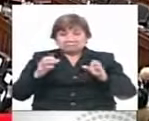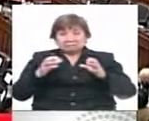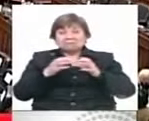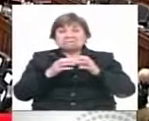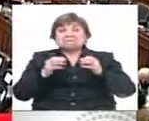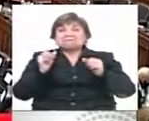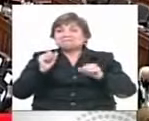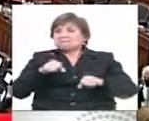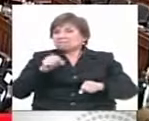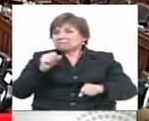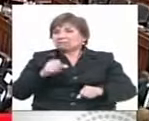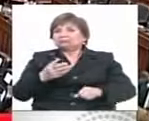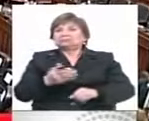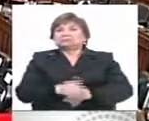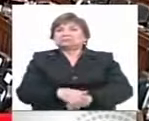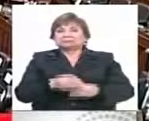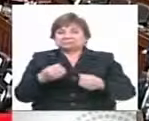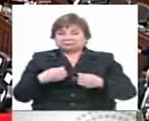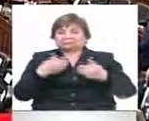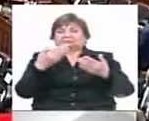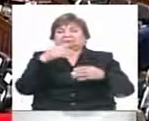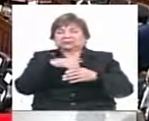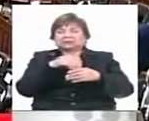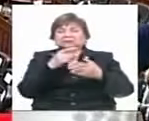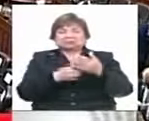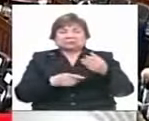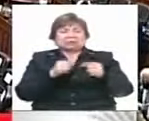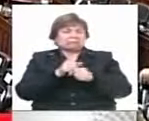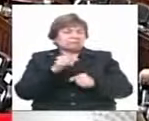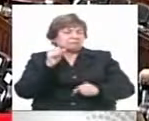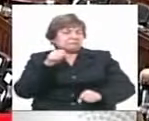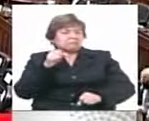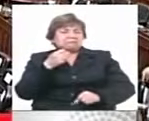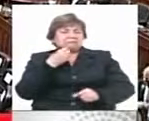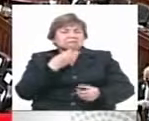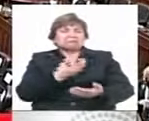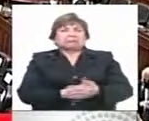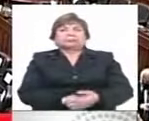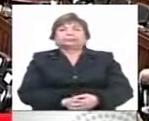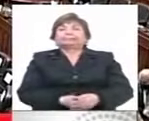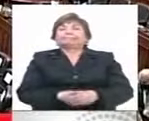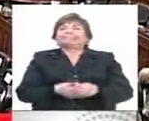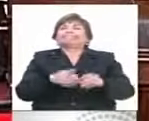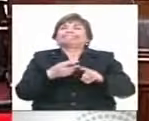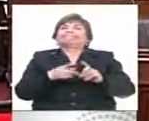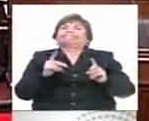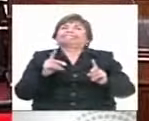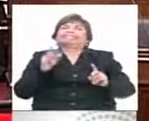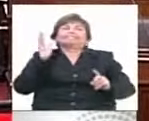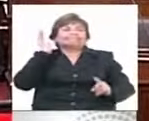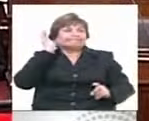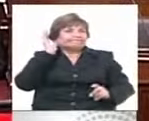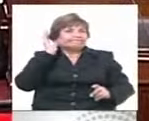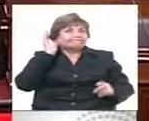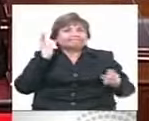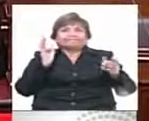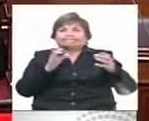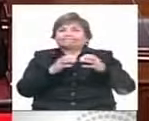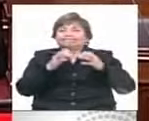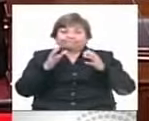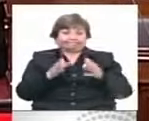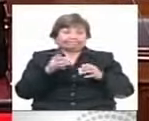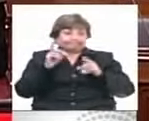República les dé el voto de confianza, pero hemos escuchado a los congresistas,